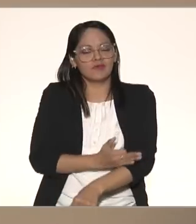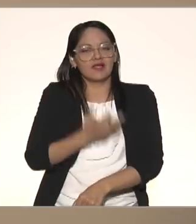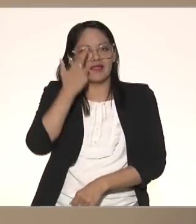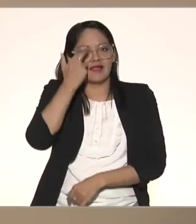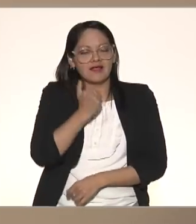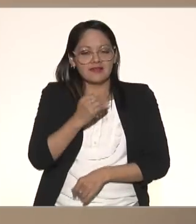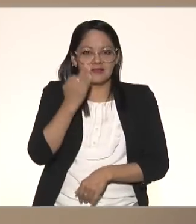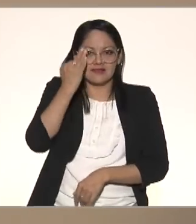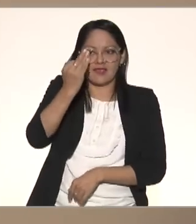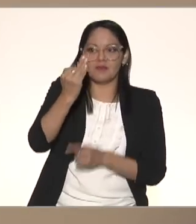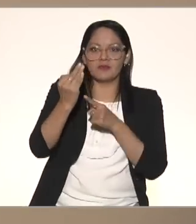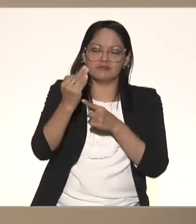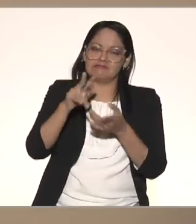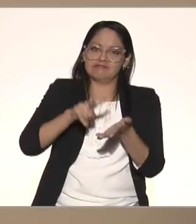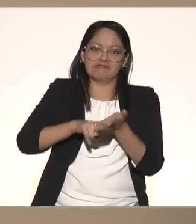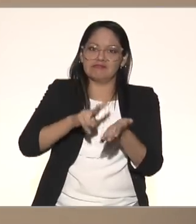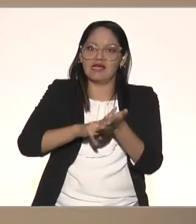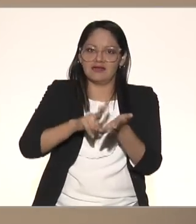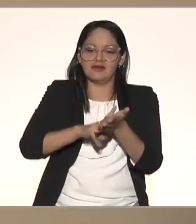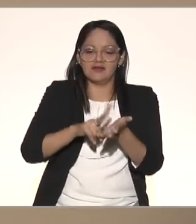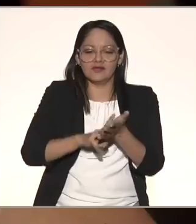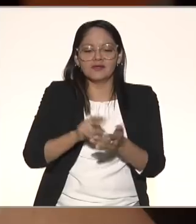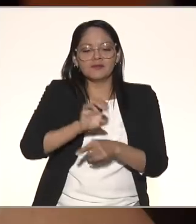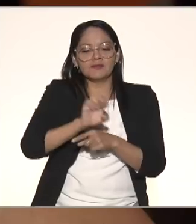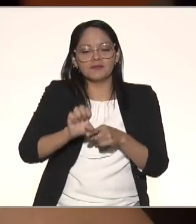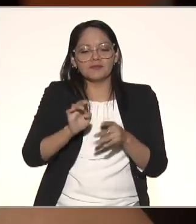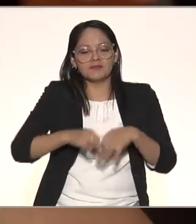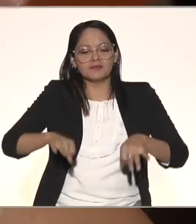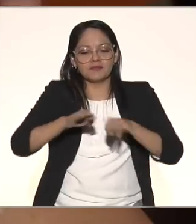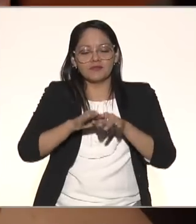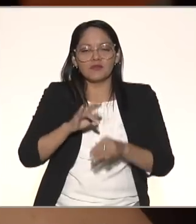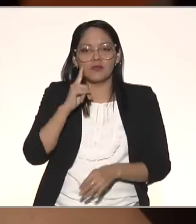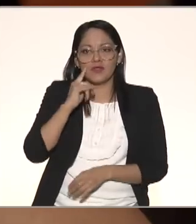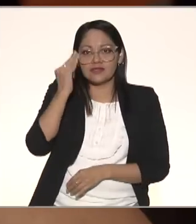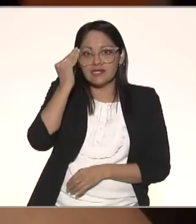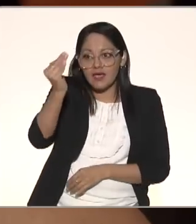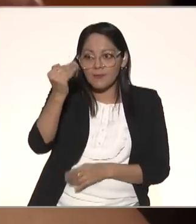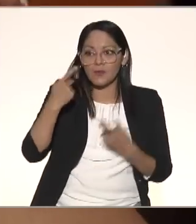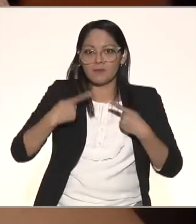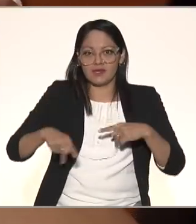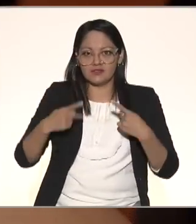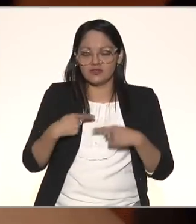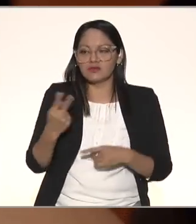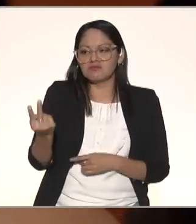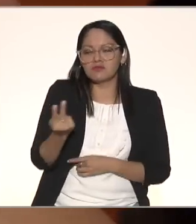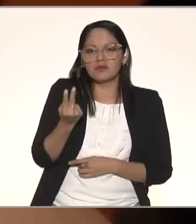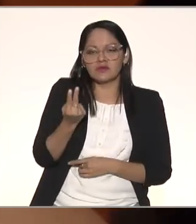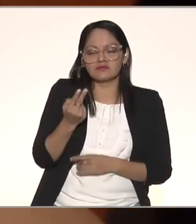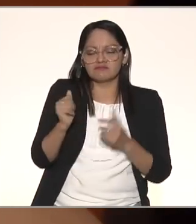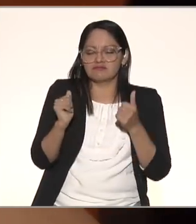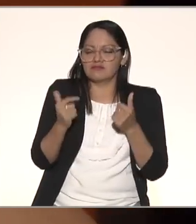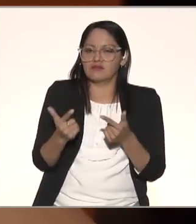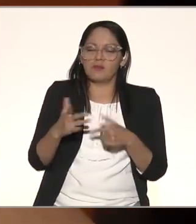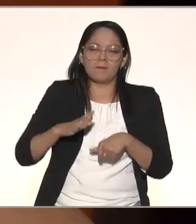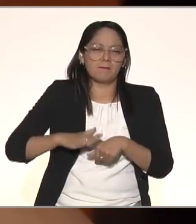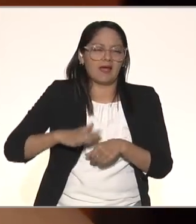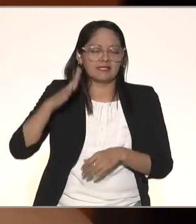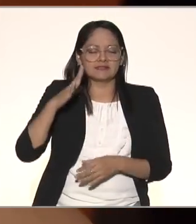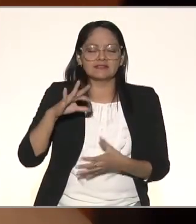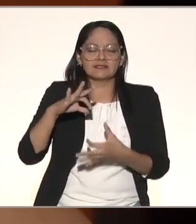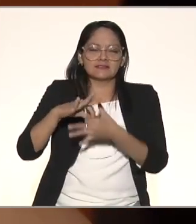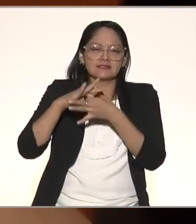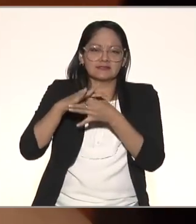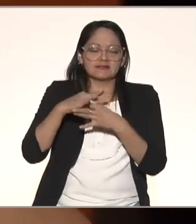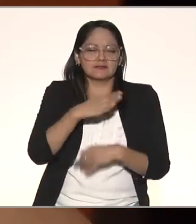es el tiempo para las personas, ¿no? Entonces, darle un espacio, un tiempo a una persona, pues es para mí algo relacionado a